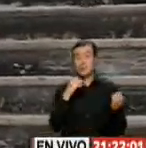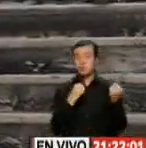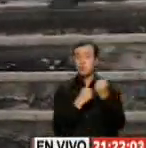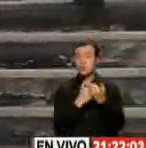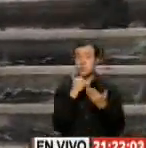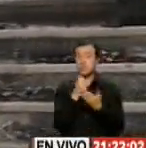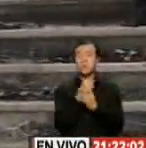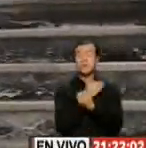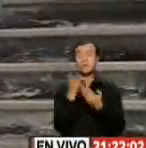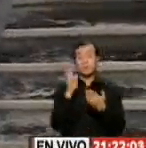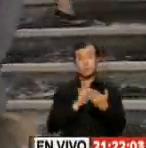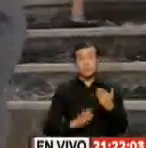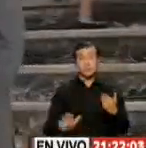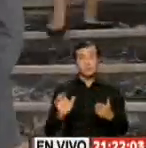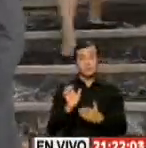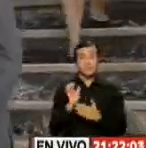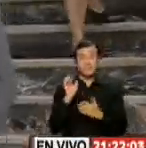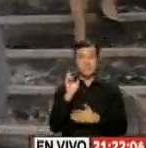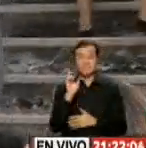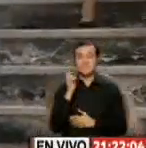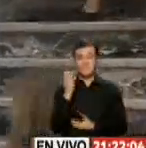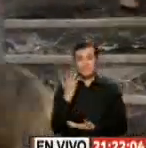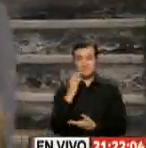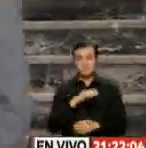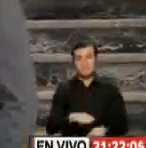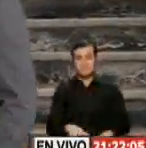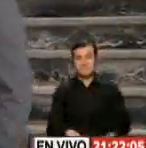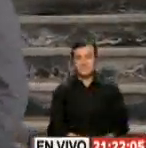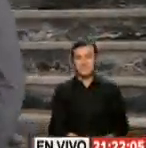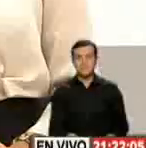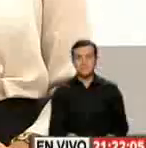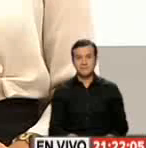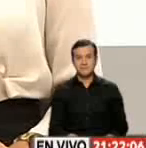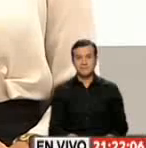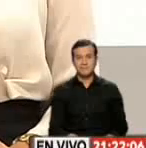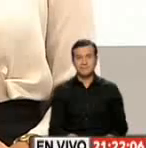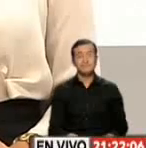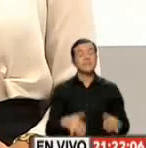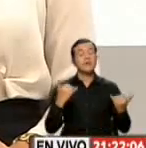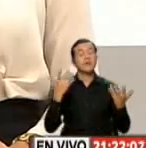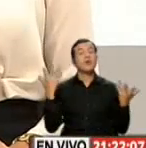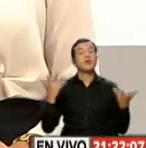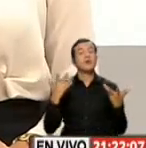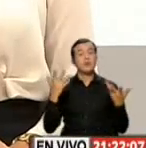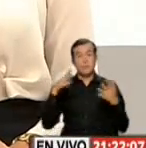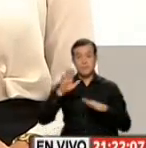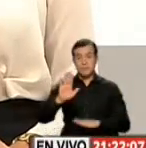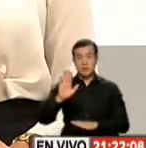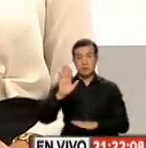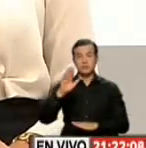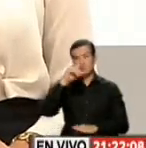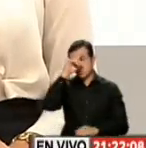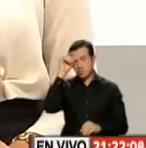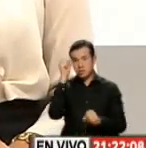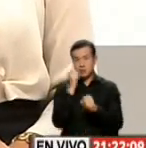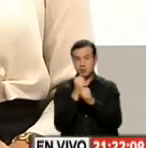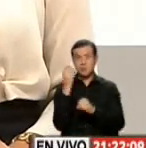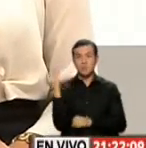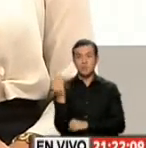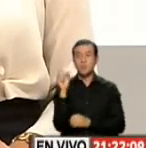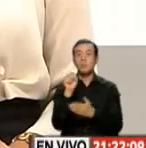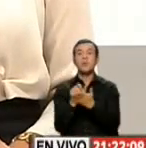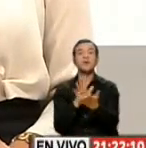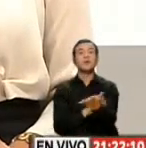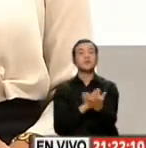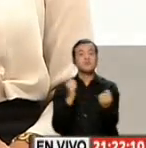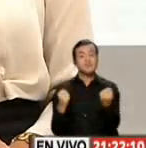de expresión en el país. Verónica Rivadeneira, Telediario. Y hoy se presentó el Pacto por el Empleo Juvenil. Este programa